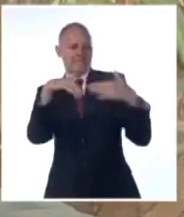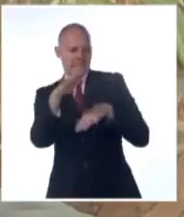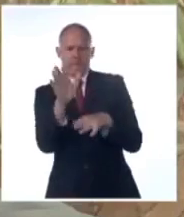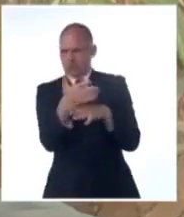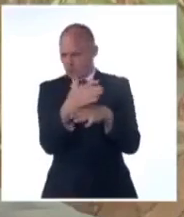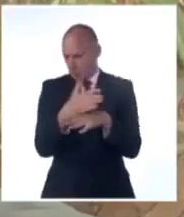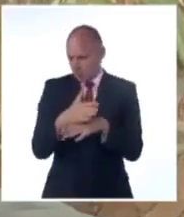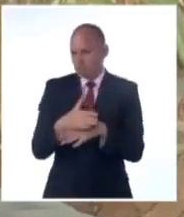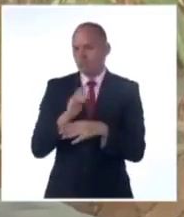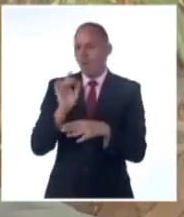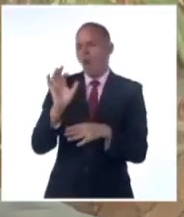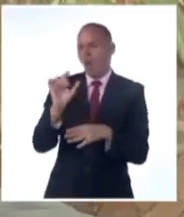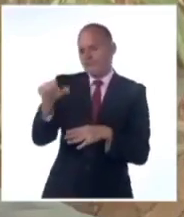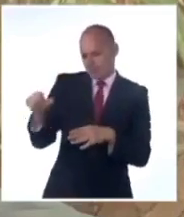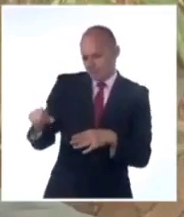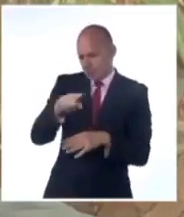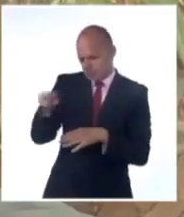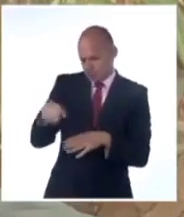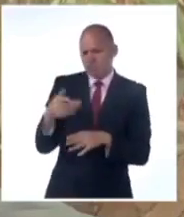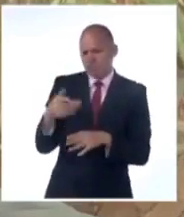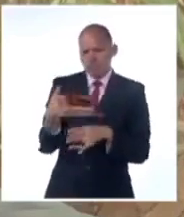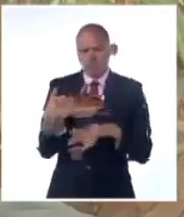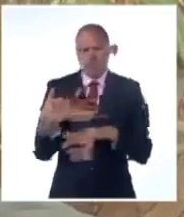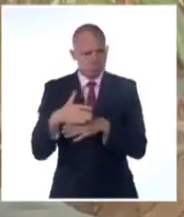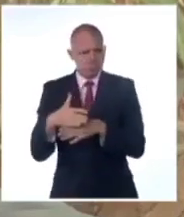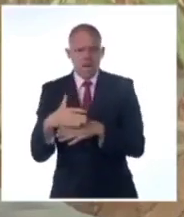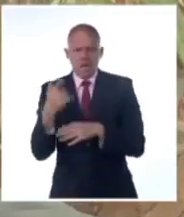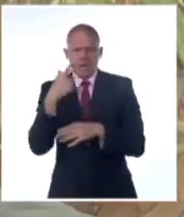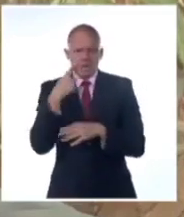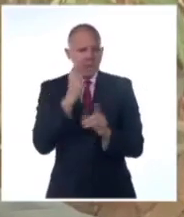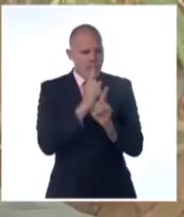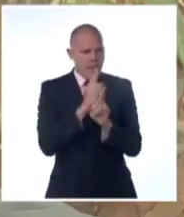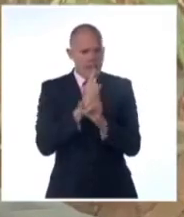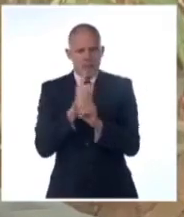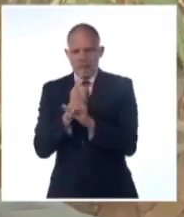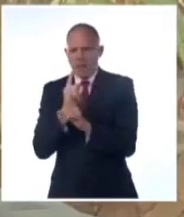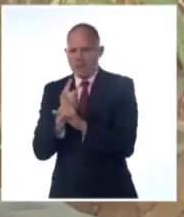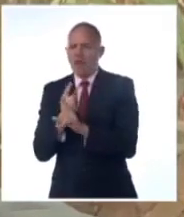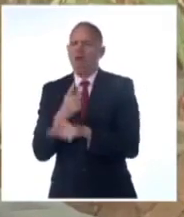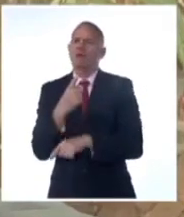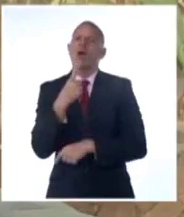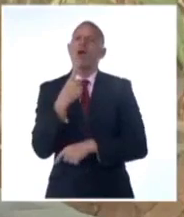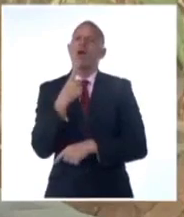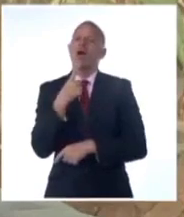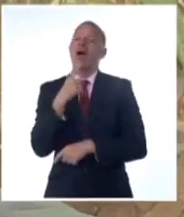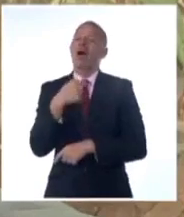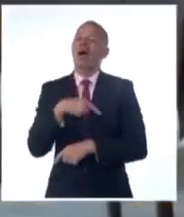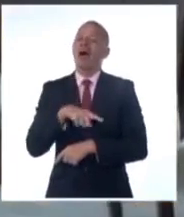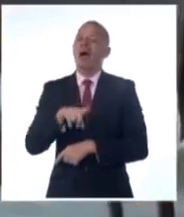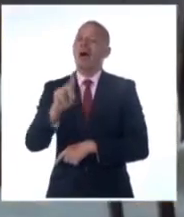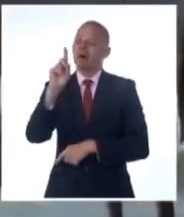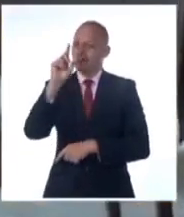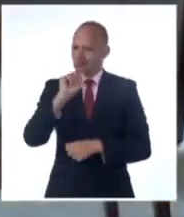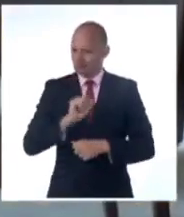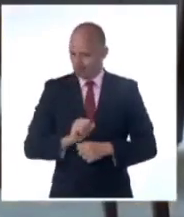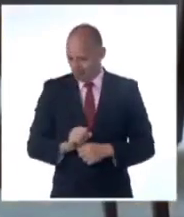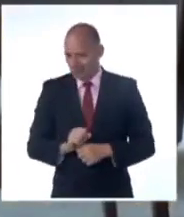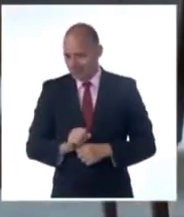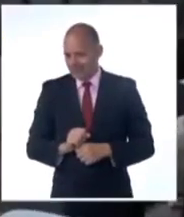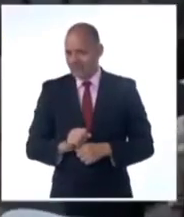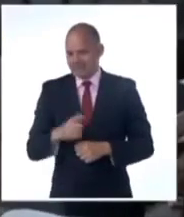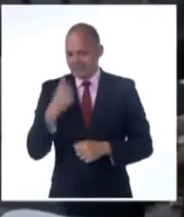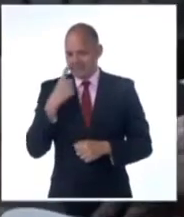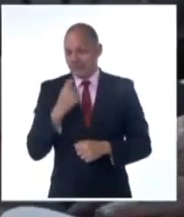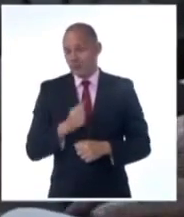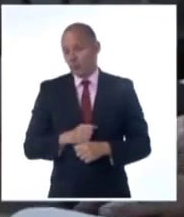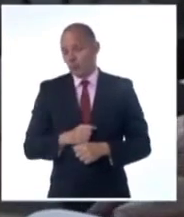la sociedad civil y otros grupos de manera tal que pude entender entonces algunas de los retos que